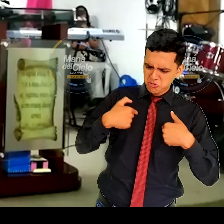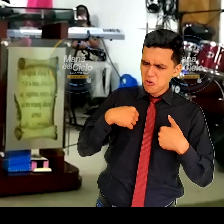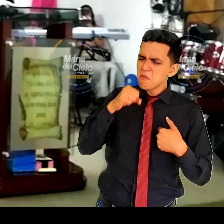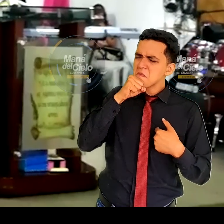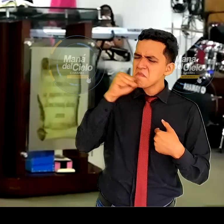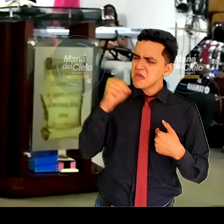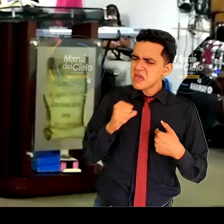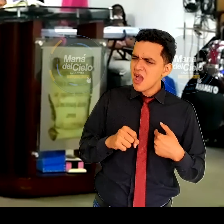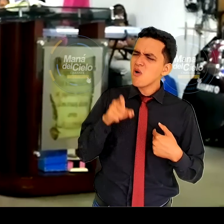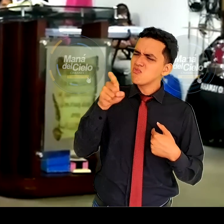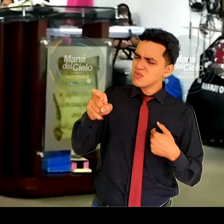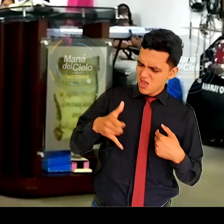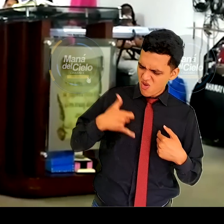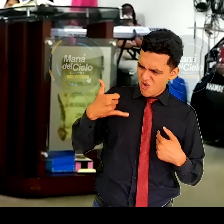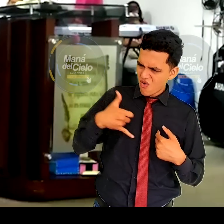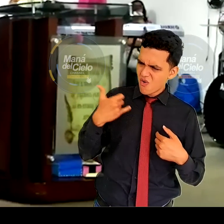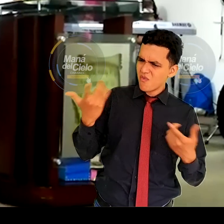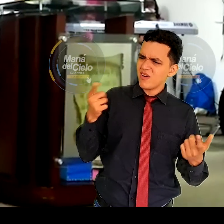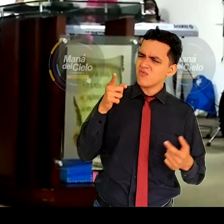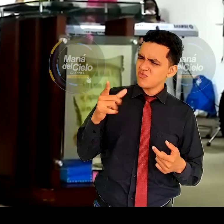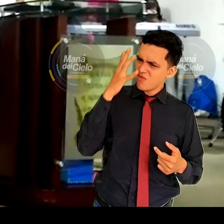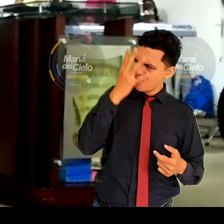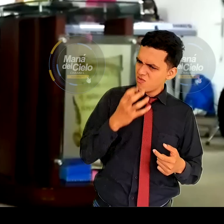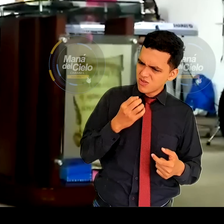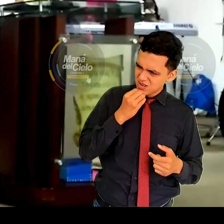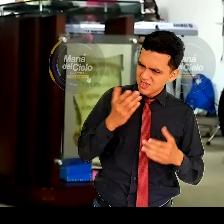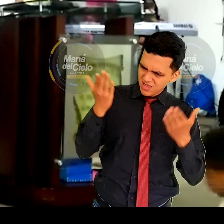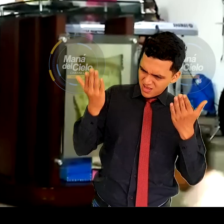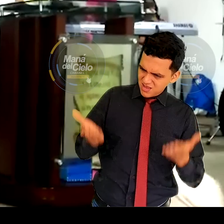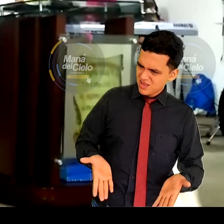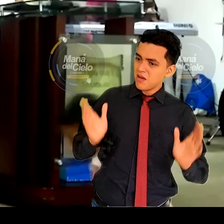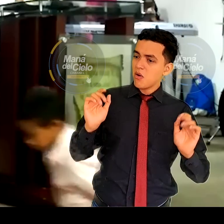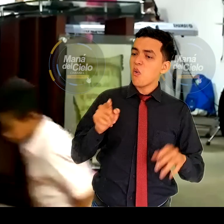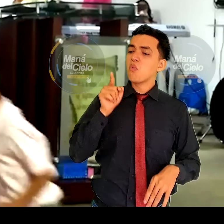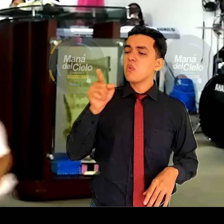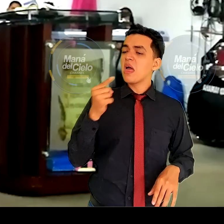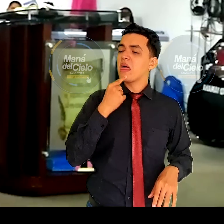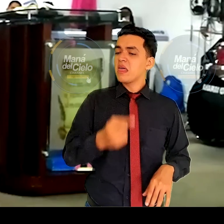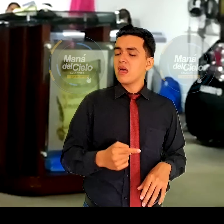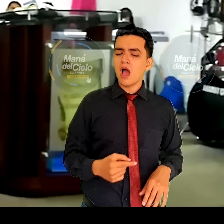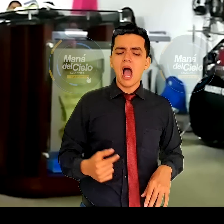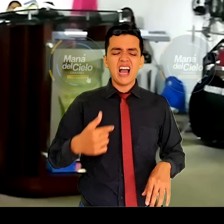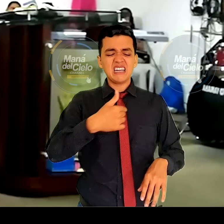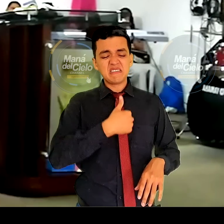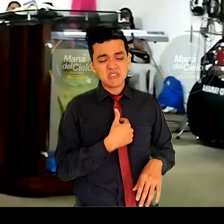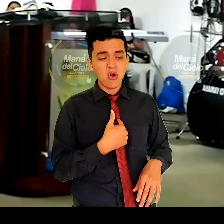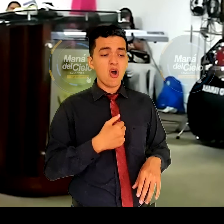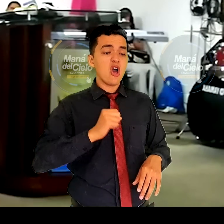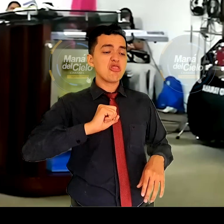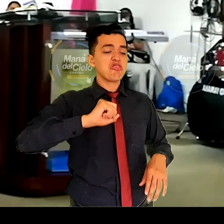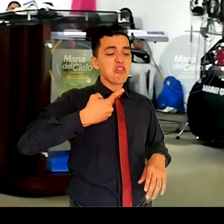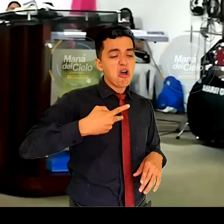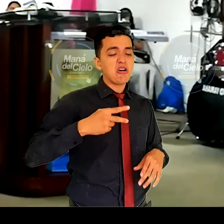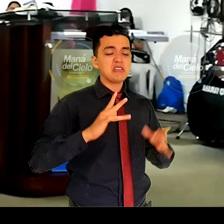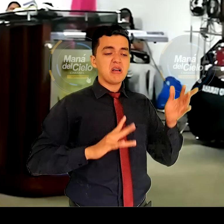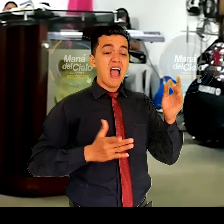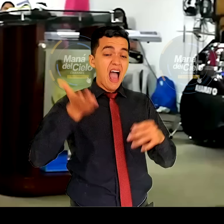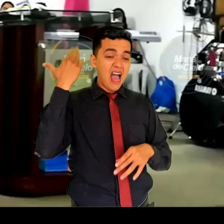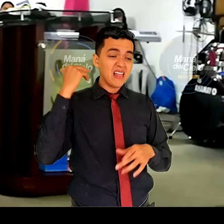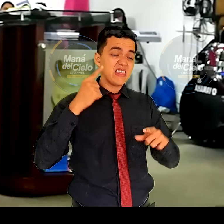Usted es una mujer joven, usted es una mujer bonita. ¿Cómo me va a decir usted, sí, hermana, es que yo ya llevo un segundo matrimonio y me doy cuenta